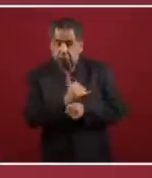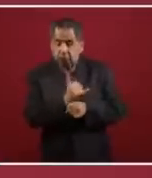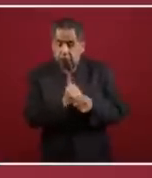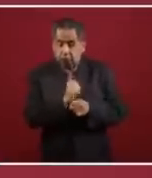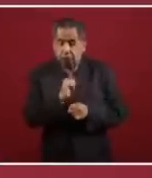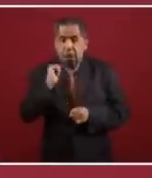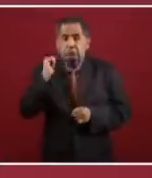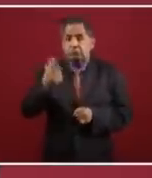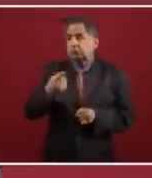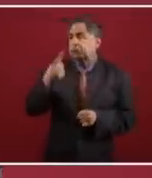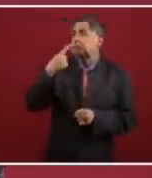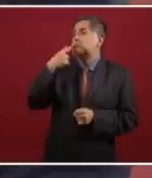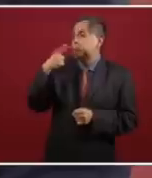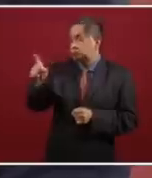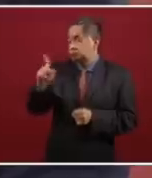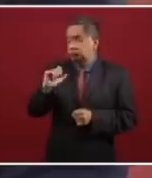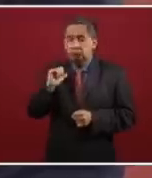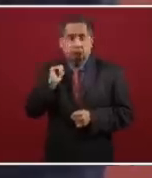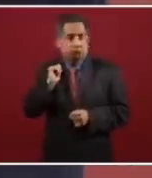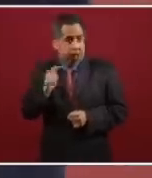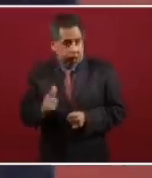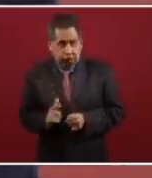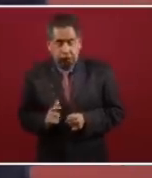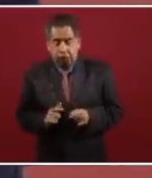hay denuncias?